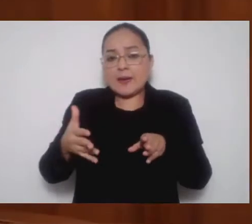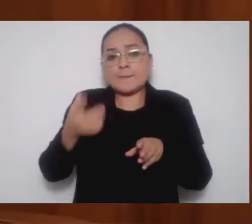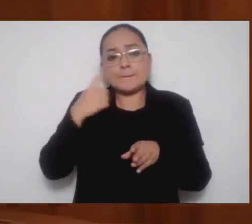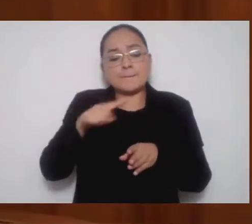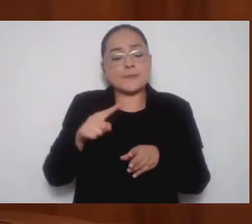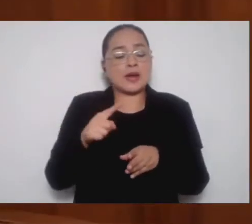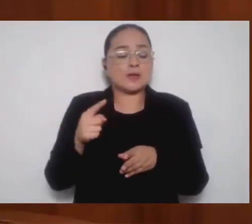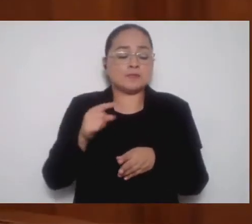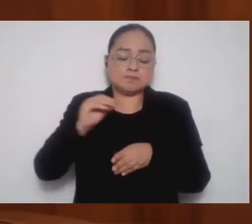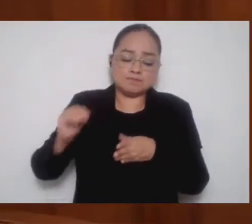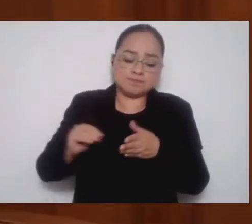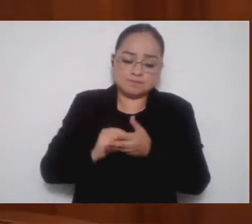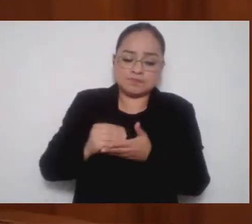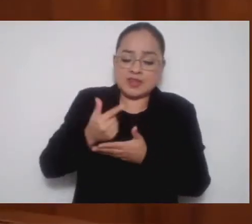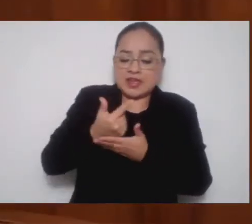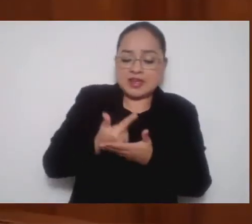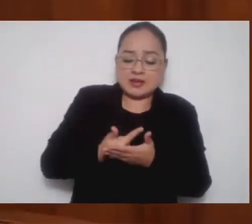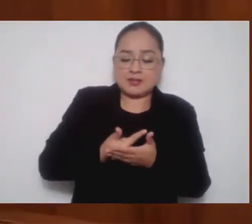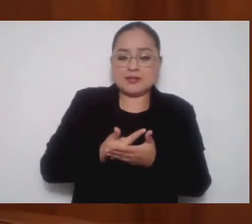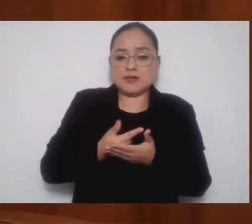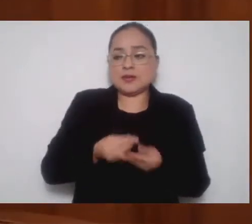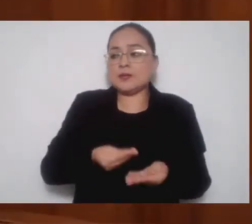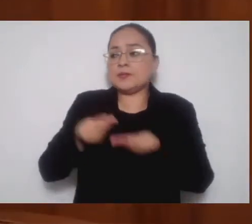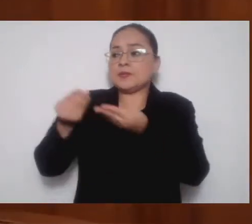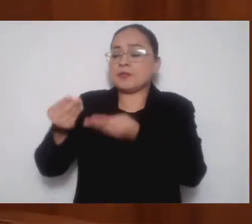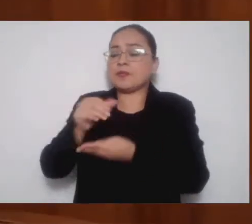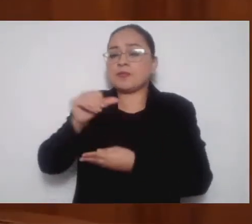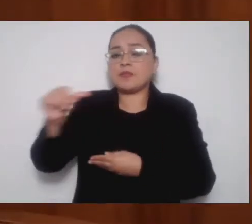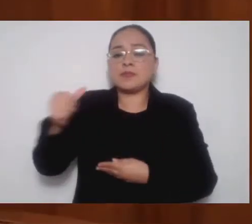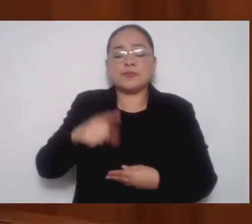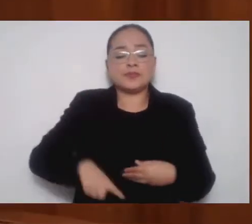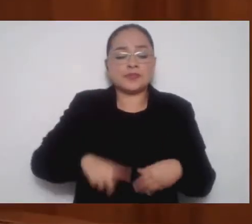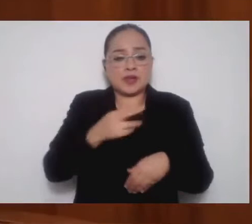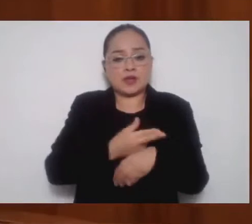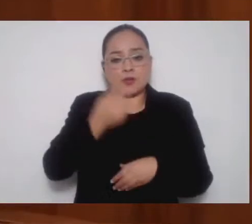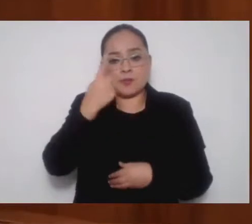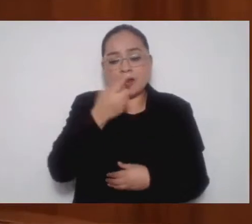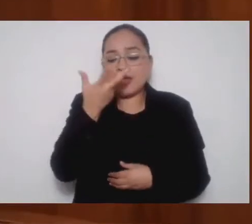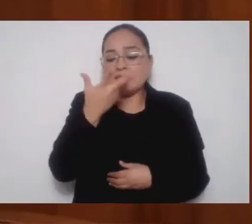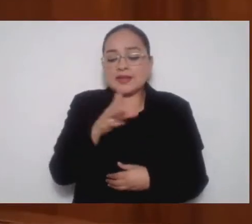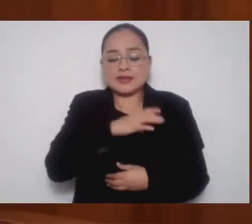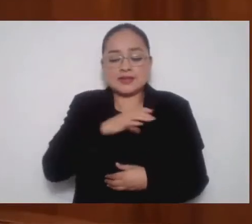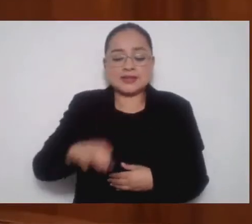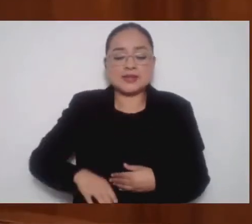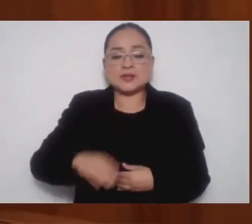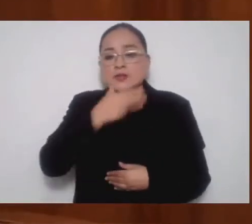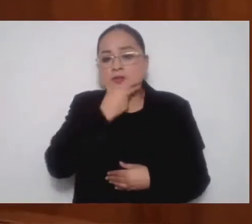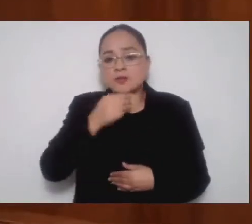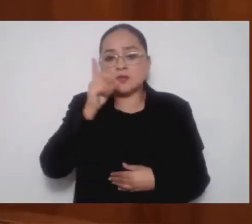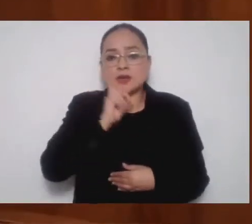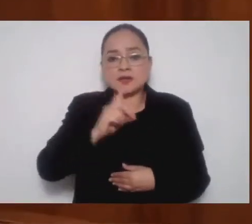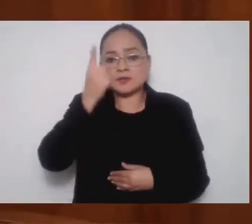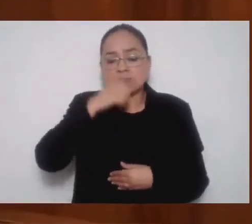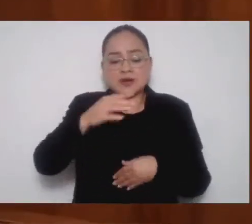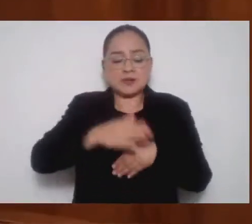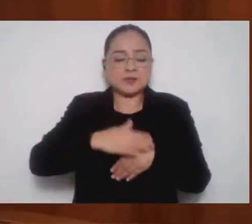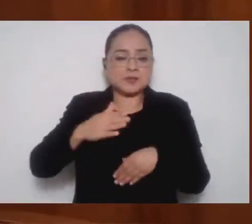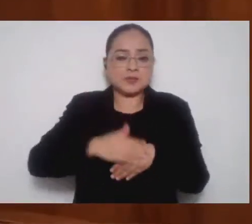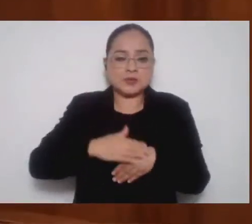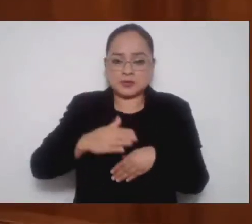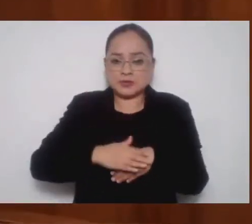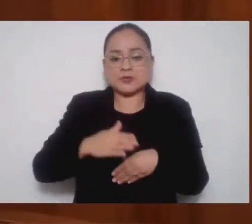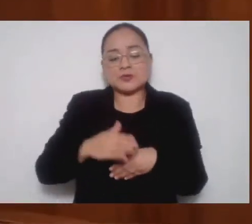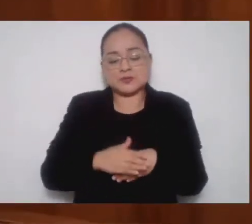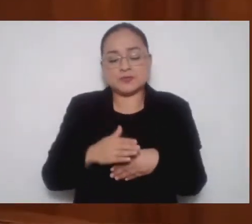y enviar al Ejecutivo una lista de hasta 10 candidatas y candidatos al cargo que